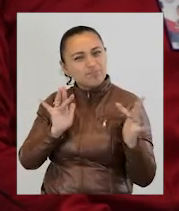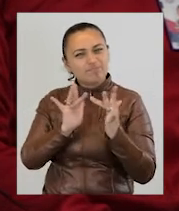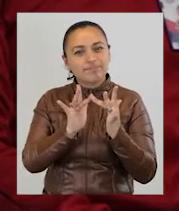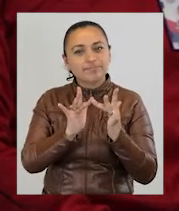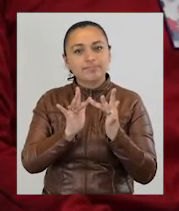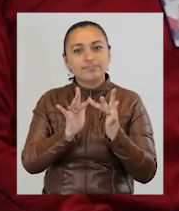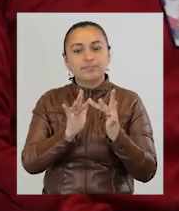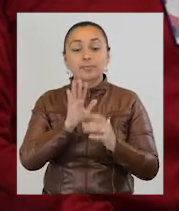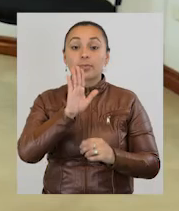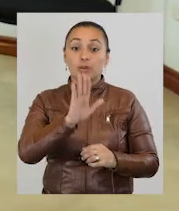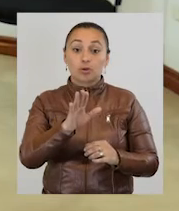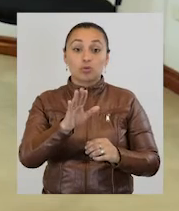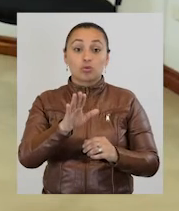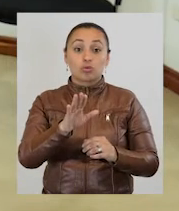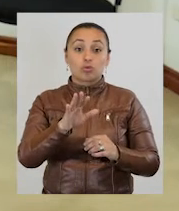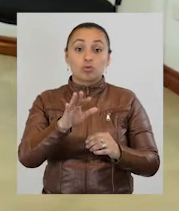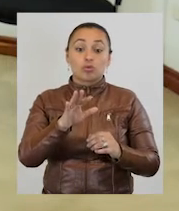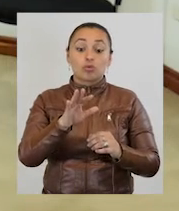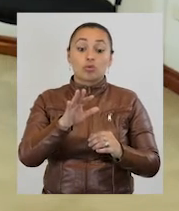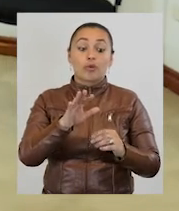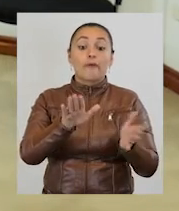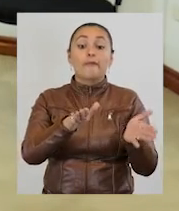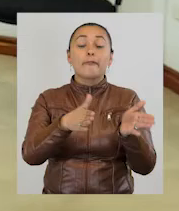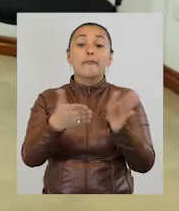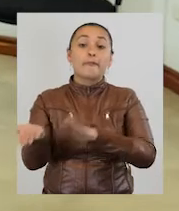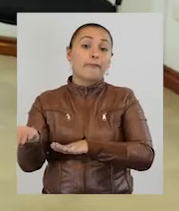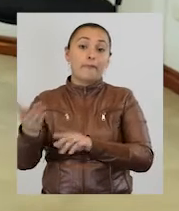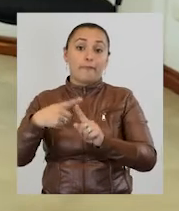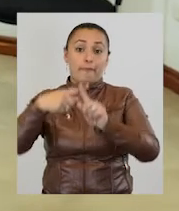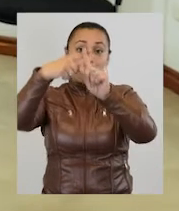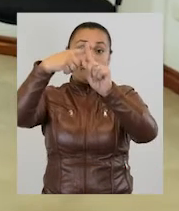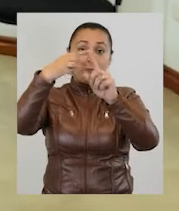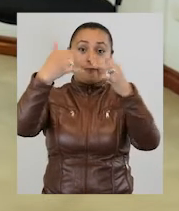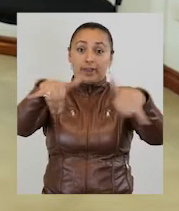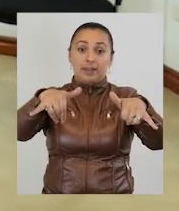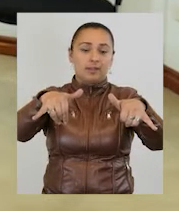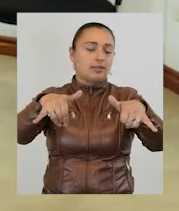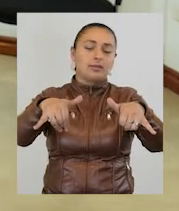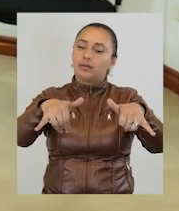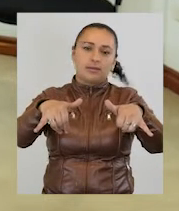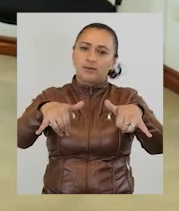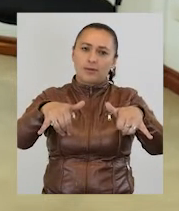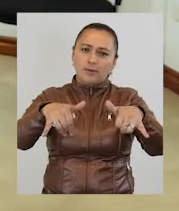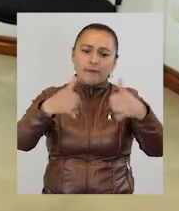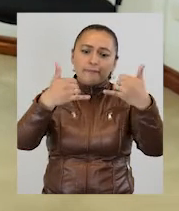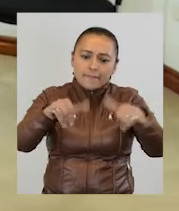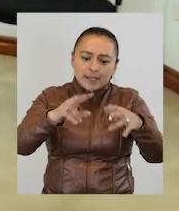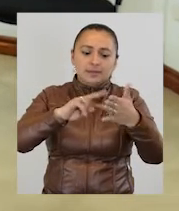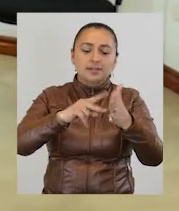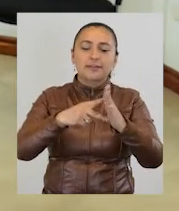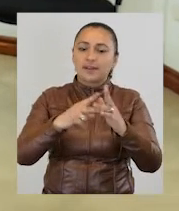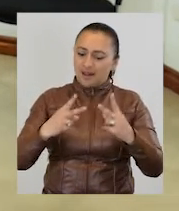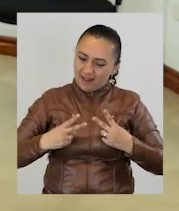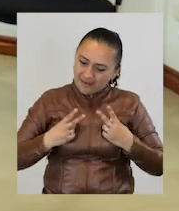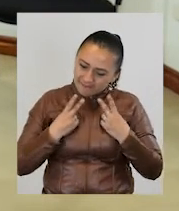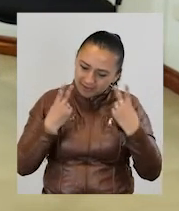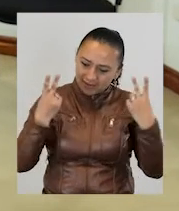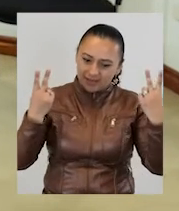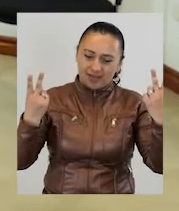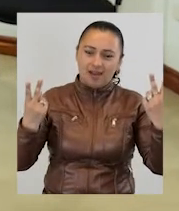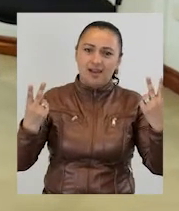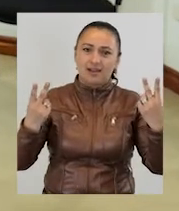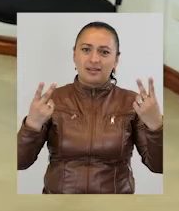seguidores de Jesús. La tarea no termina en la cruz, termina en la